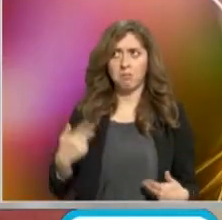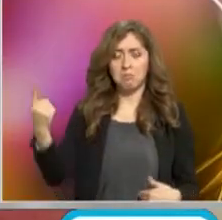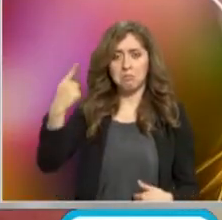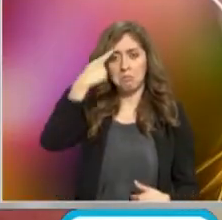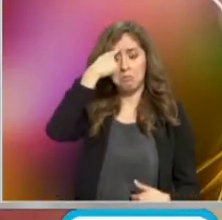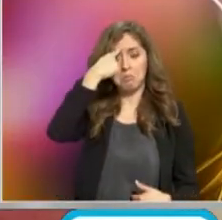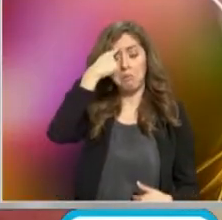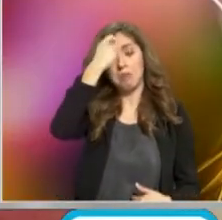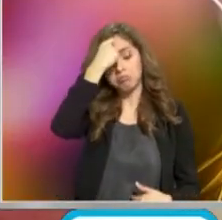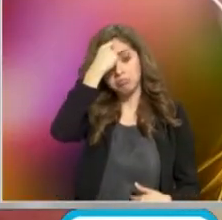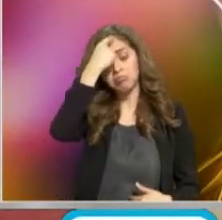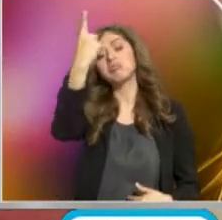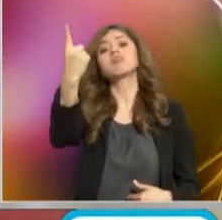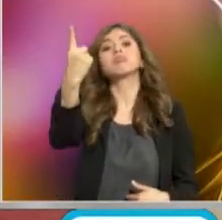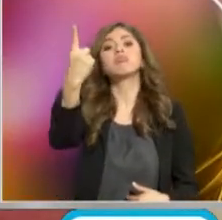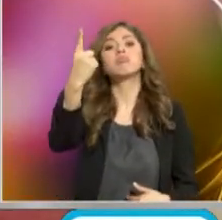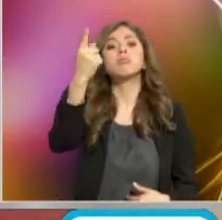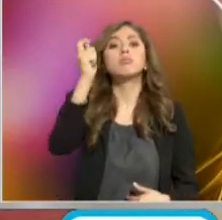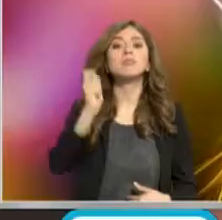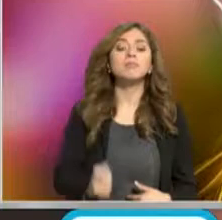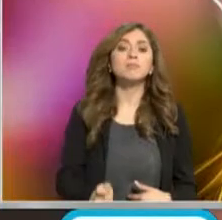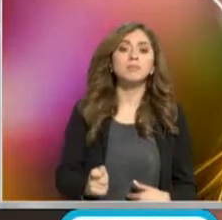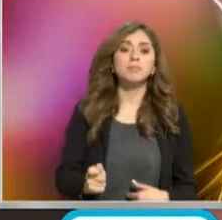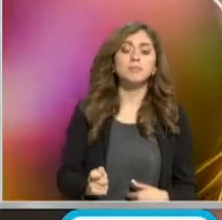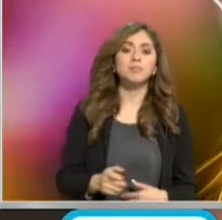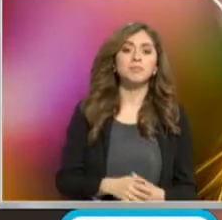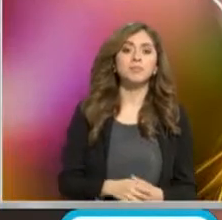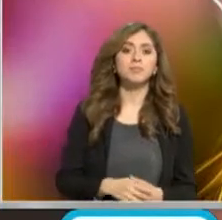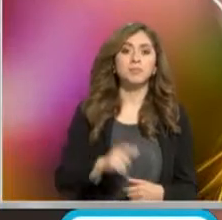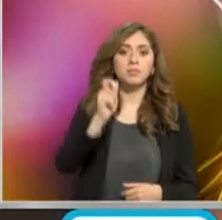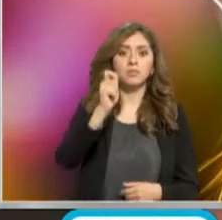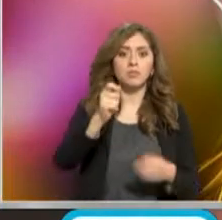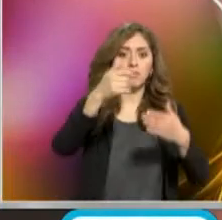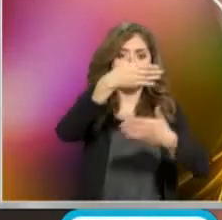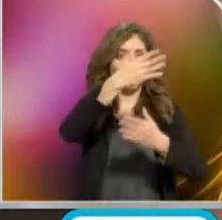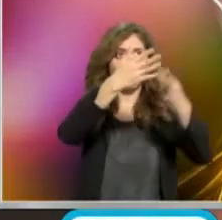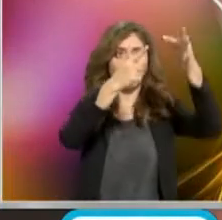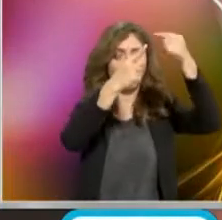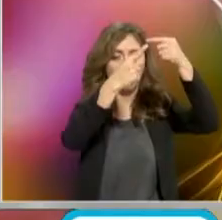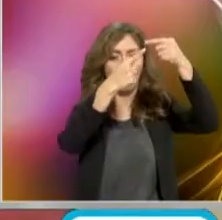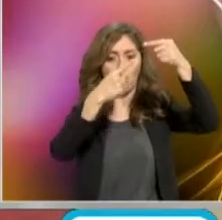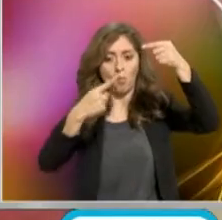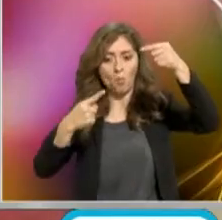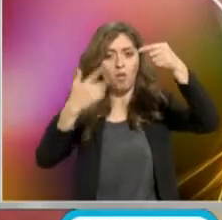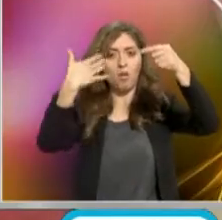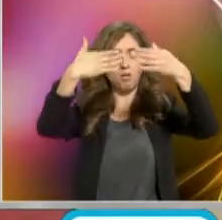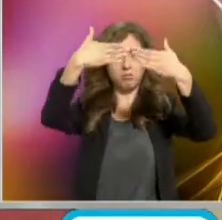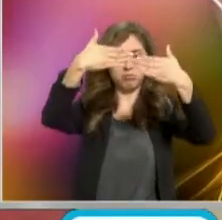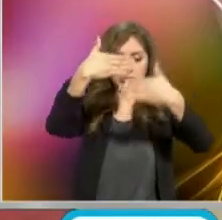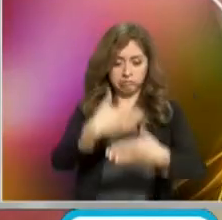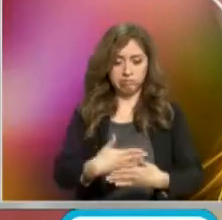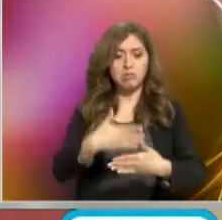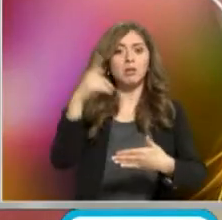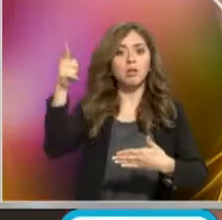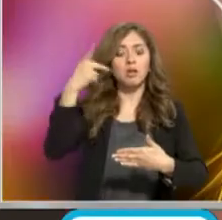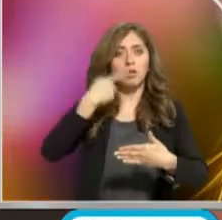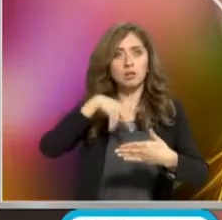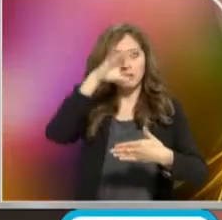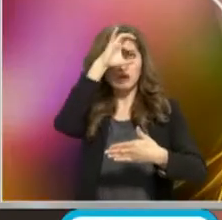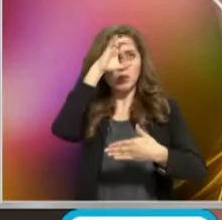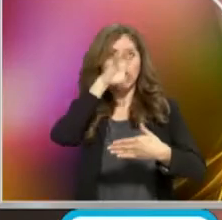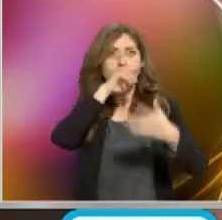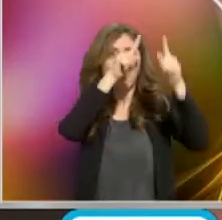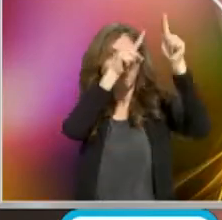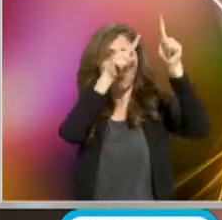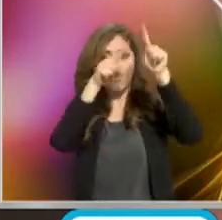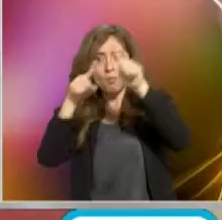ocurrió la hoja en diagonal, ya. ¿no? Porque era médico, era científico. Muy bien. Y a